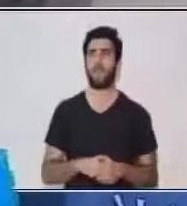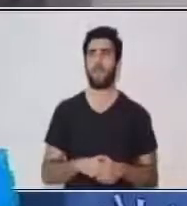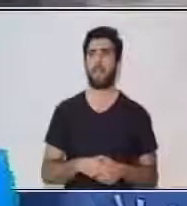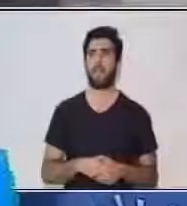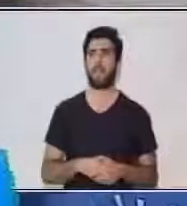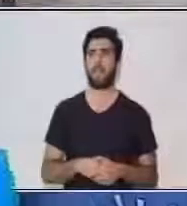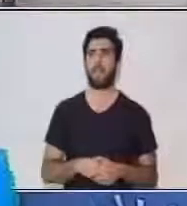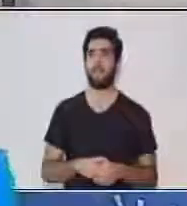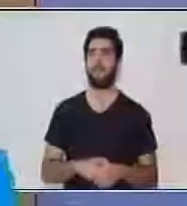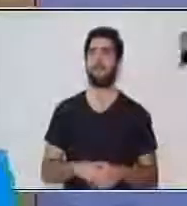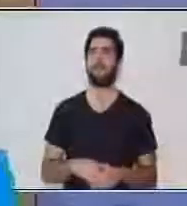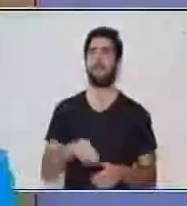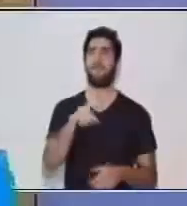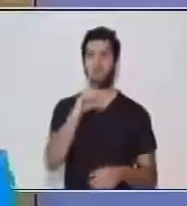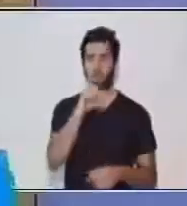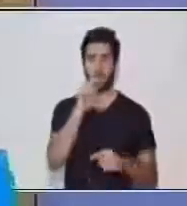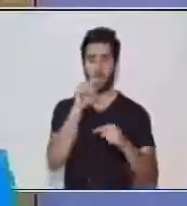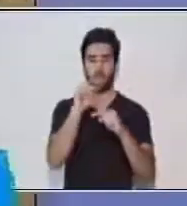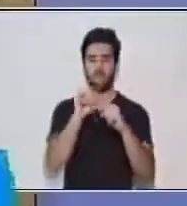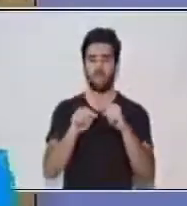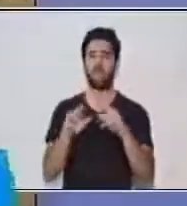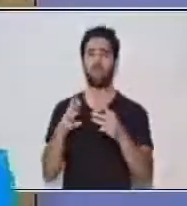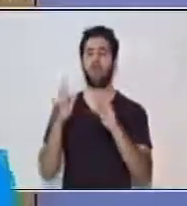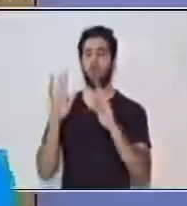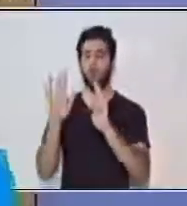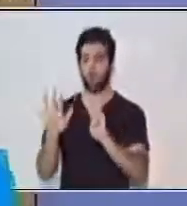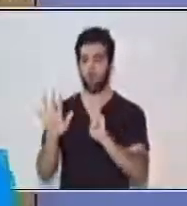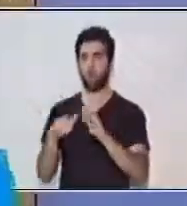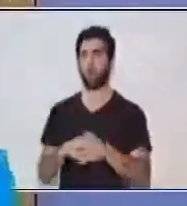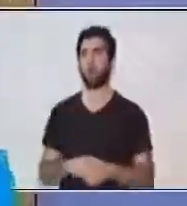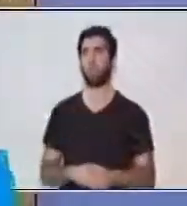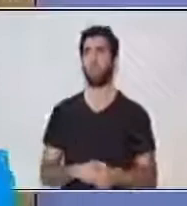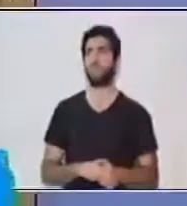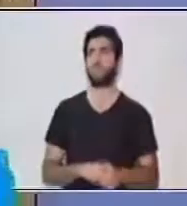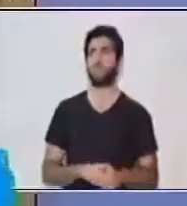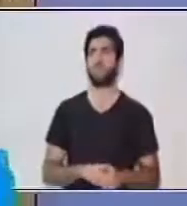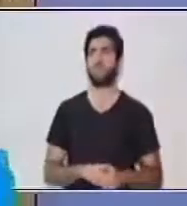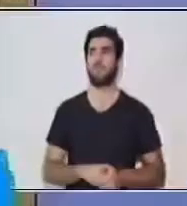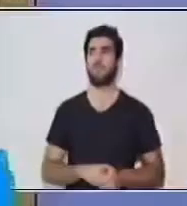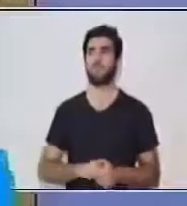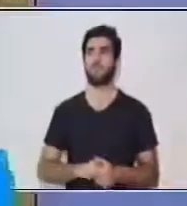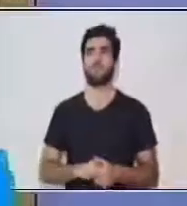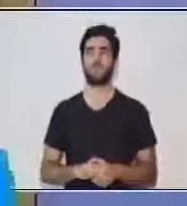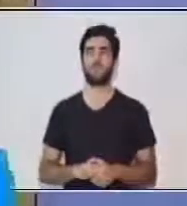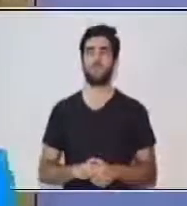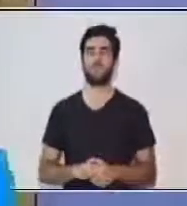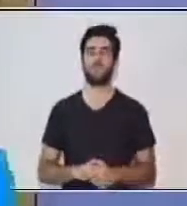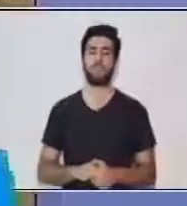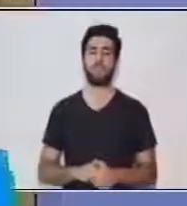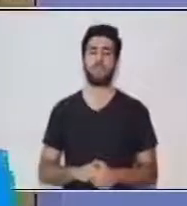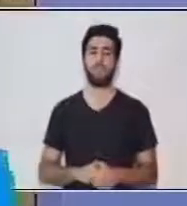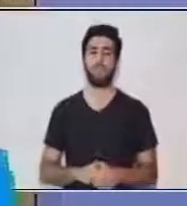dividido la frecuencia, que en este caso son 8 hercios.